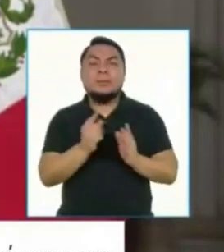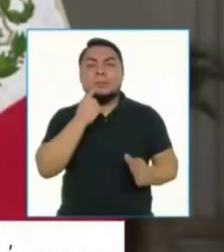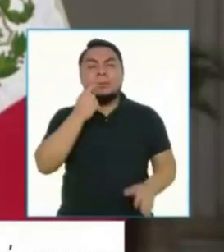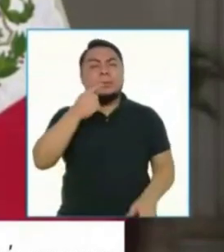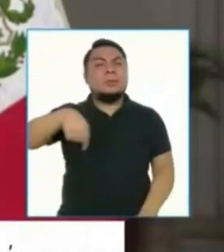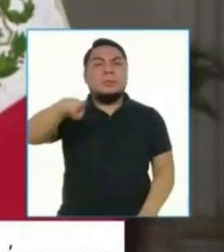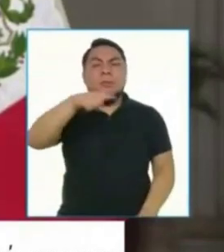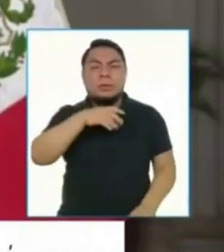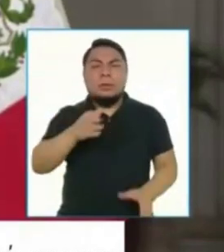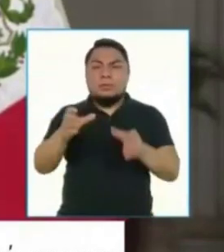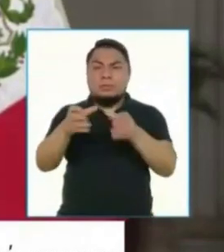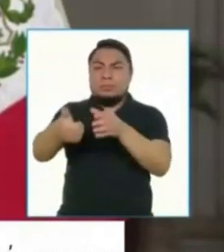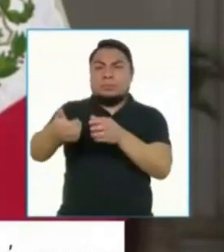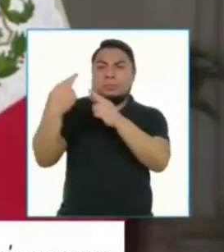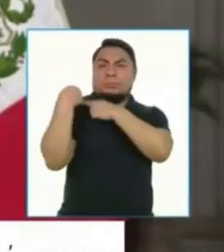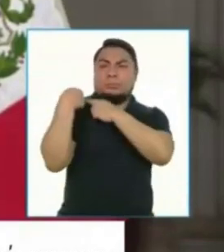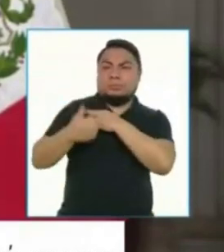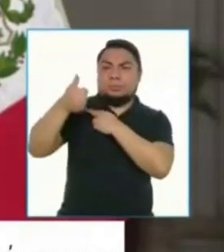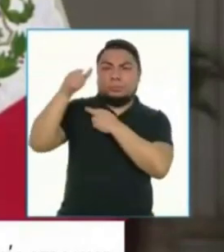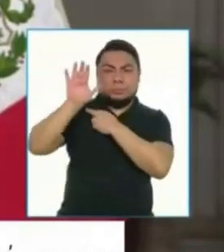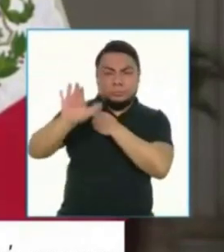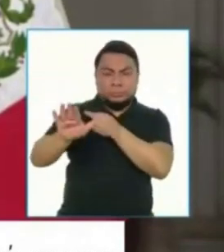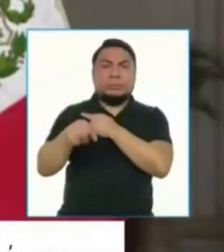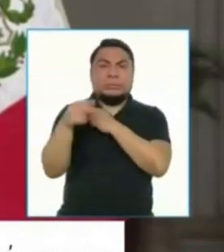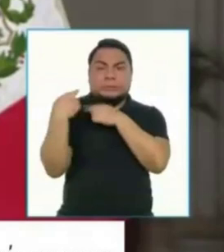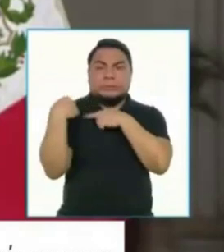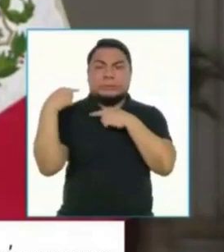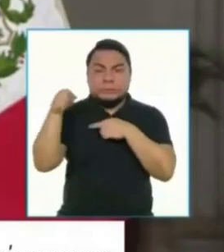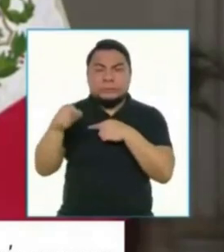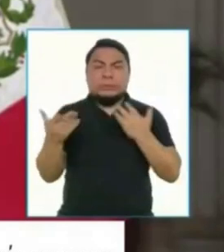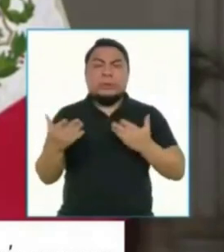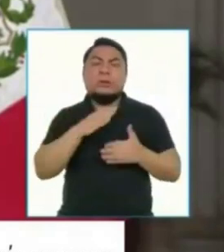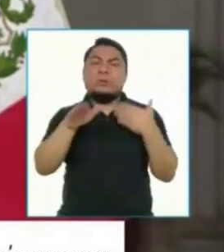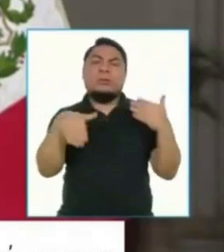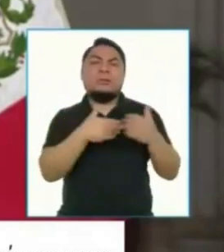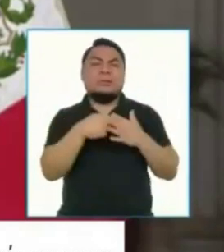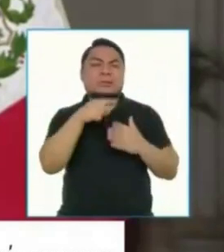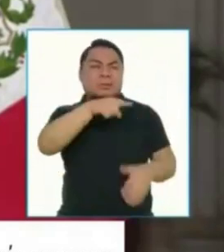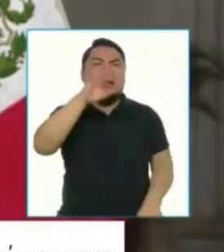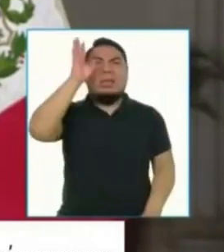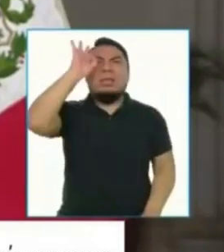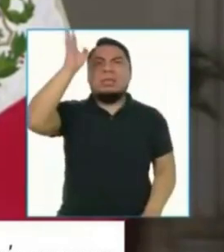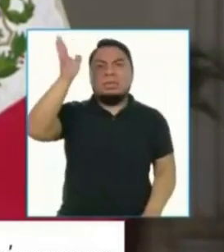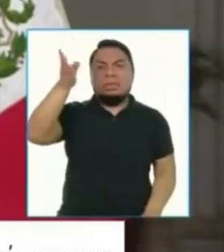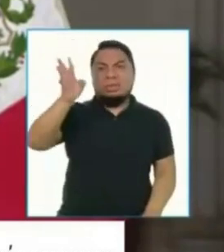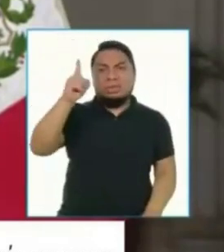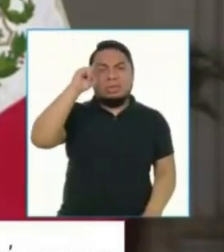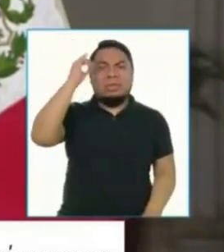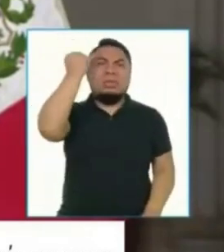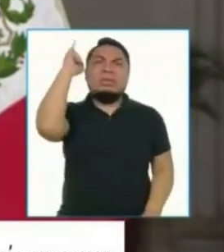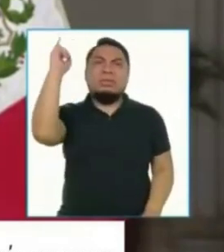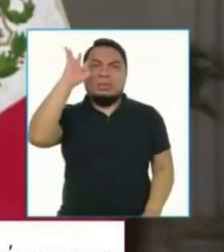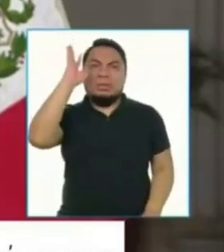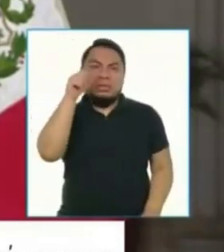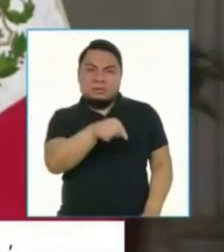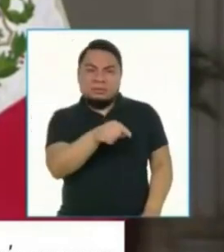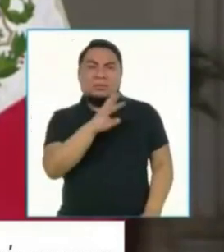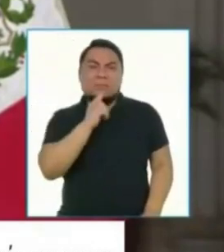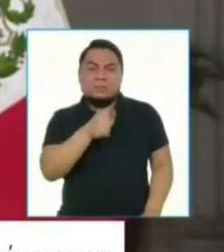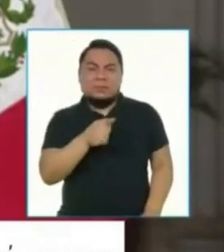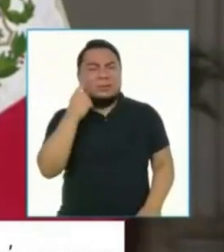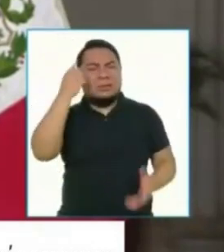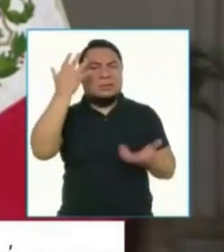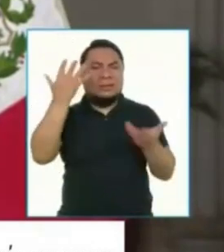económicamente, no el Perú, todo el mundo. Y le doy un ejemplo simple para aquellos que les gusta,